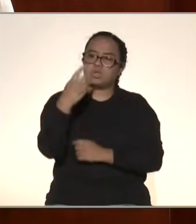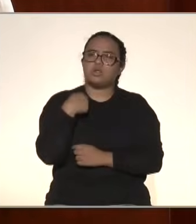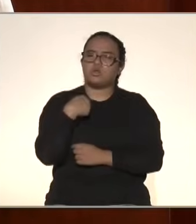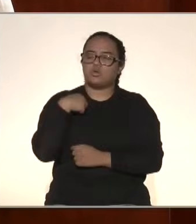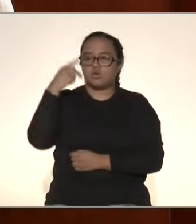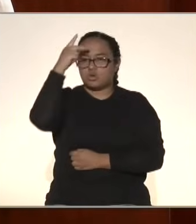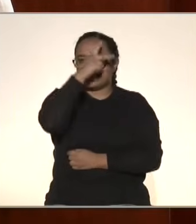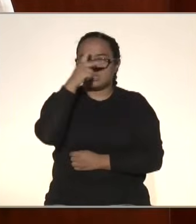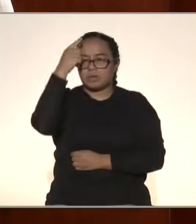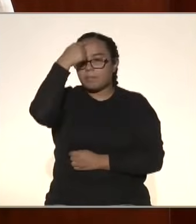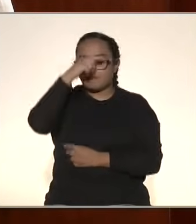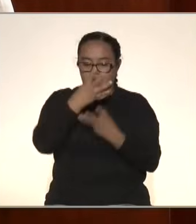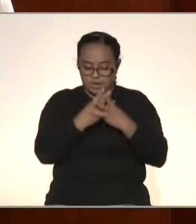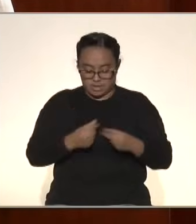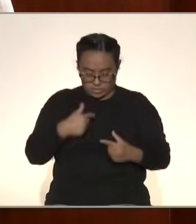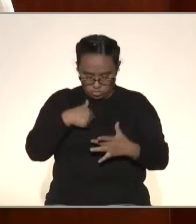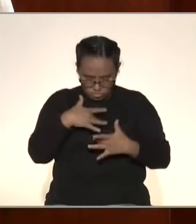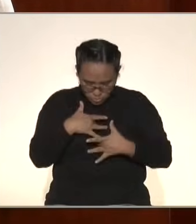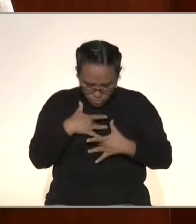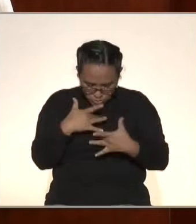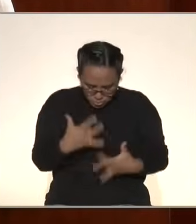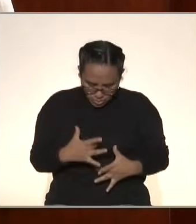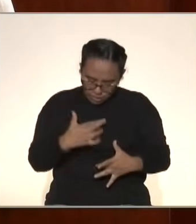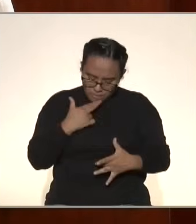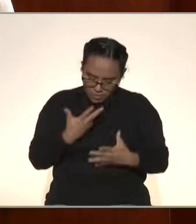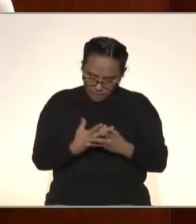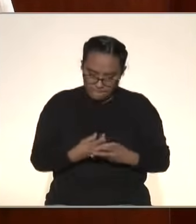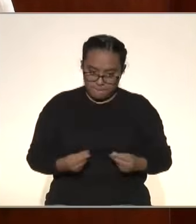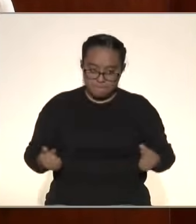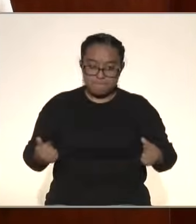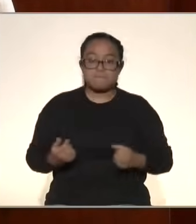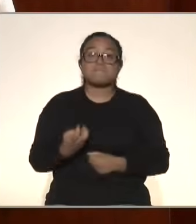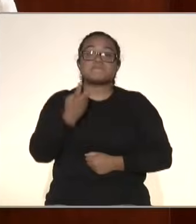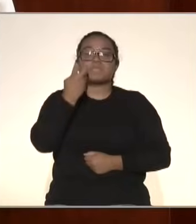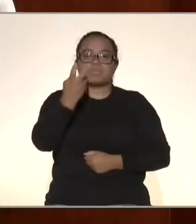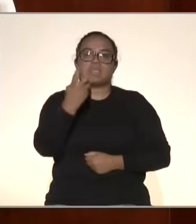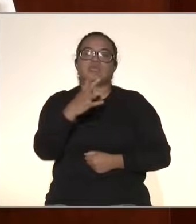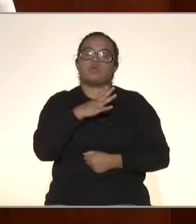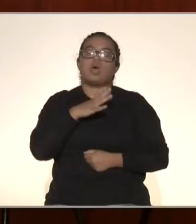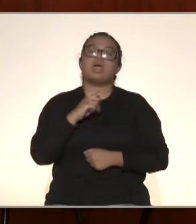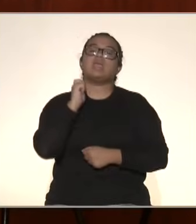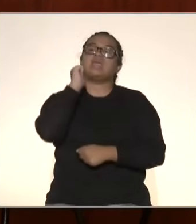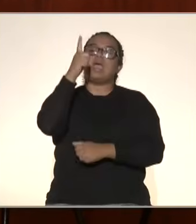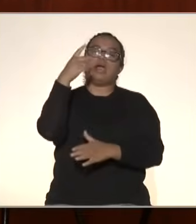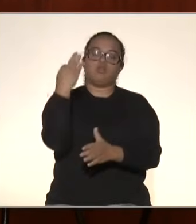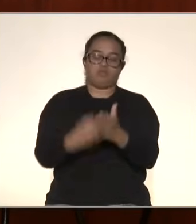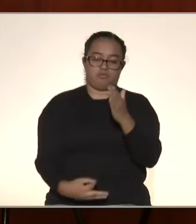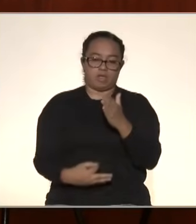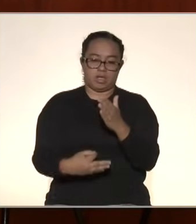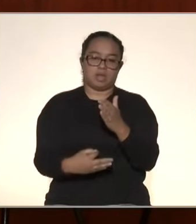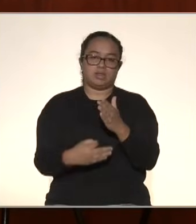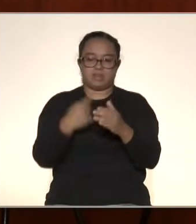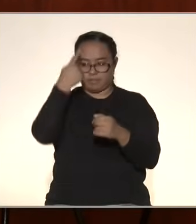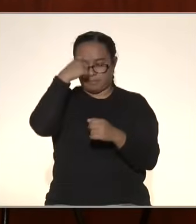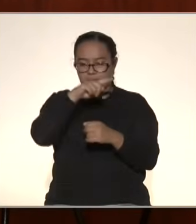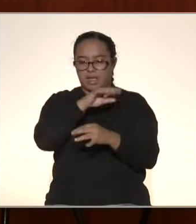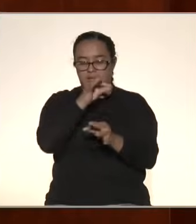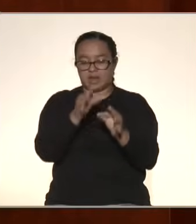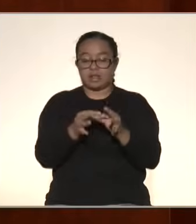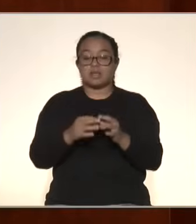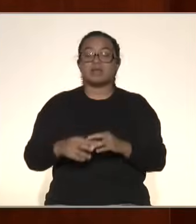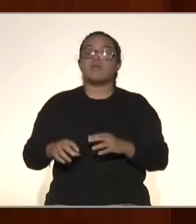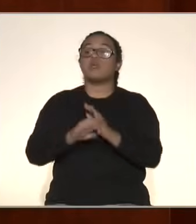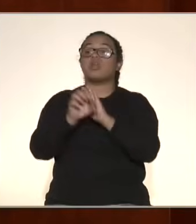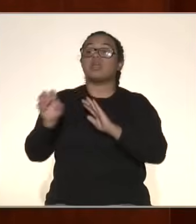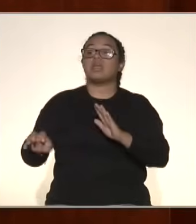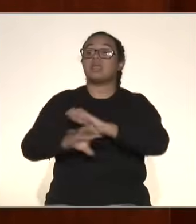para cerrar mi duelo. ¿Sí? Eso ya es un cierre pendiente de algo. Claro. Y el cierre no es, ¡tatán! Ya se